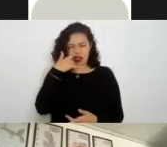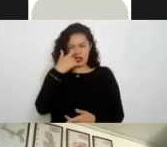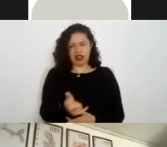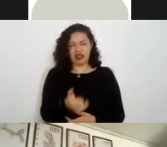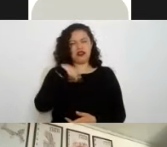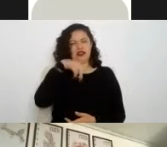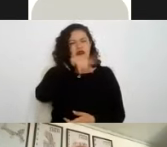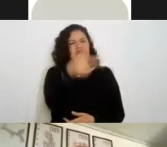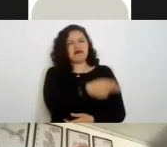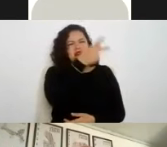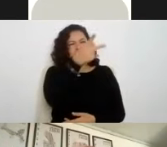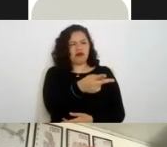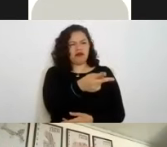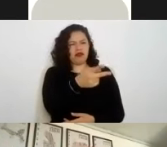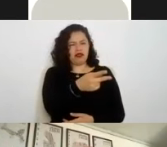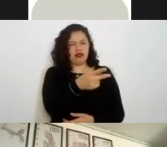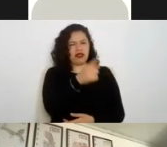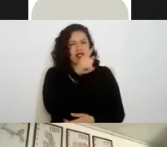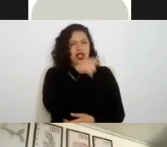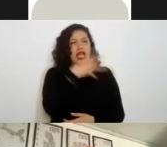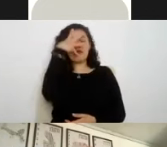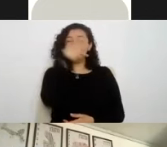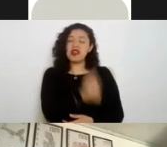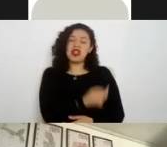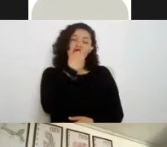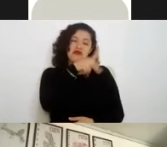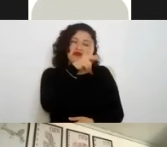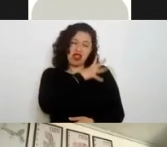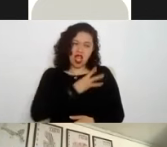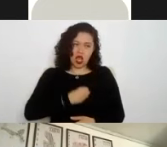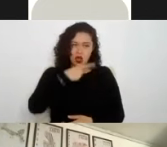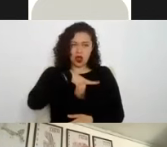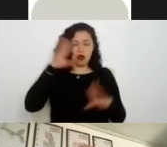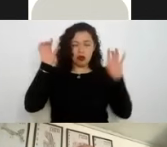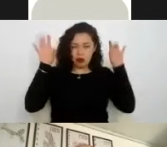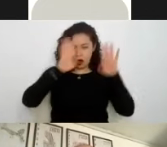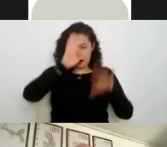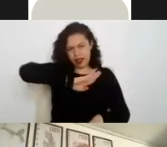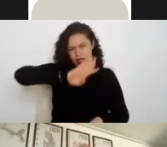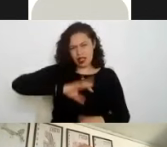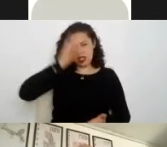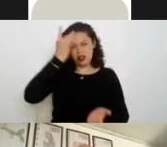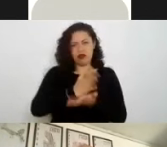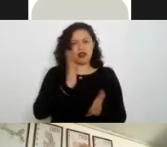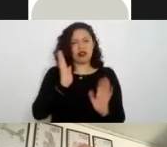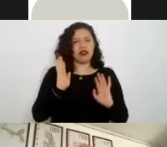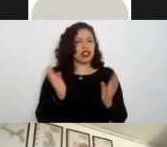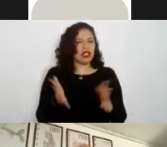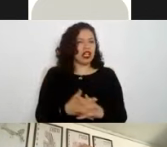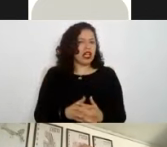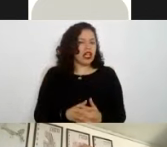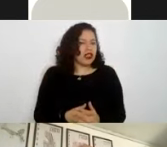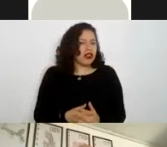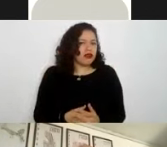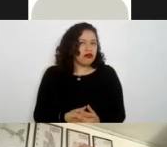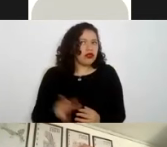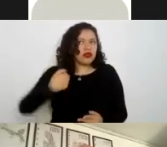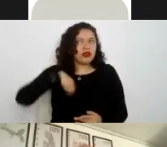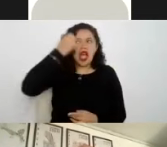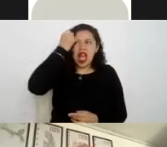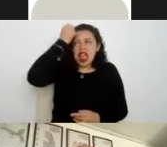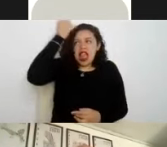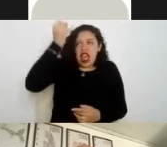preguntara, ay, qué lindo tu hijo, es un angelito, simplemente porque ya estamos pues hechos a la idea o